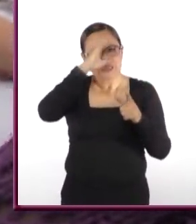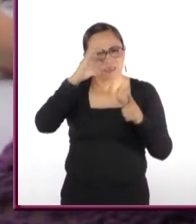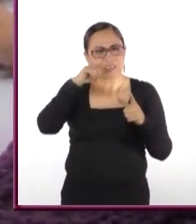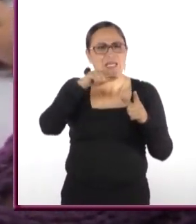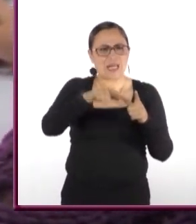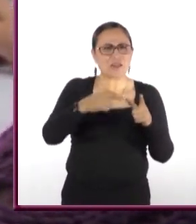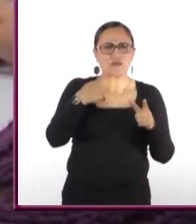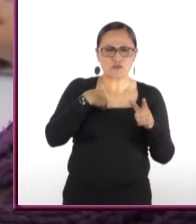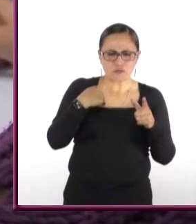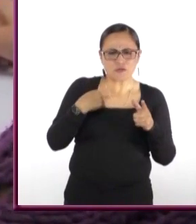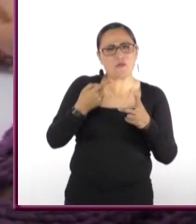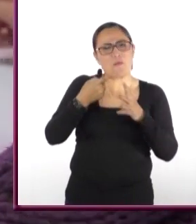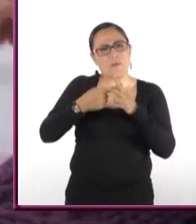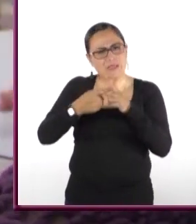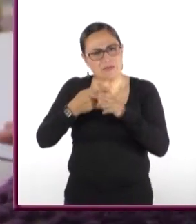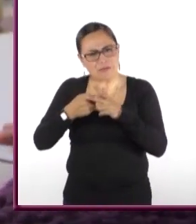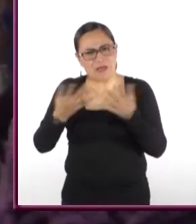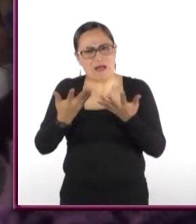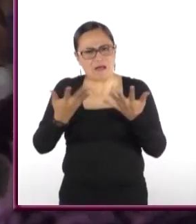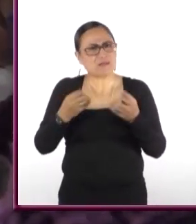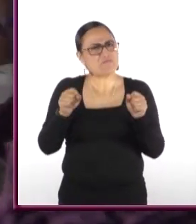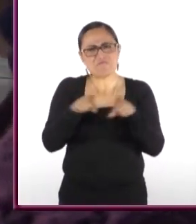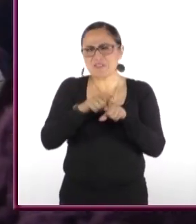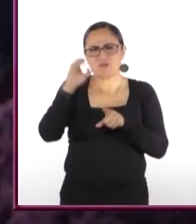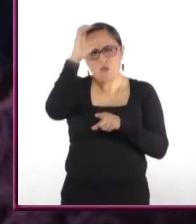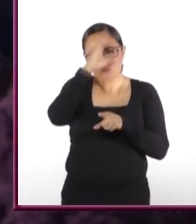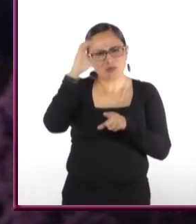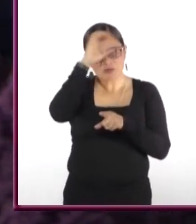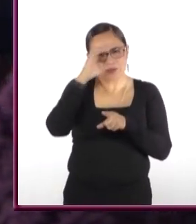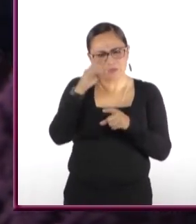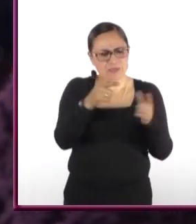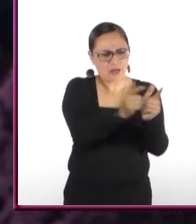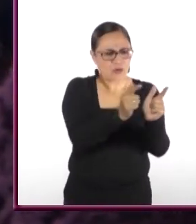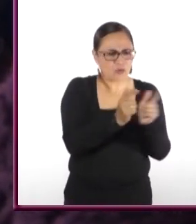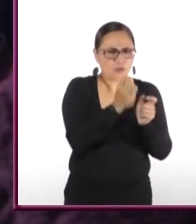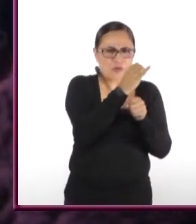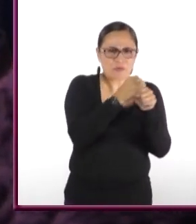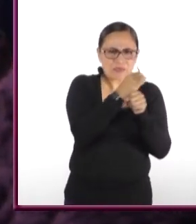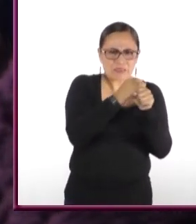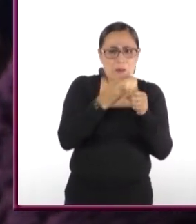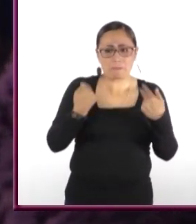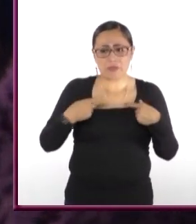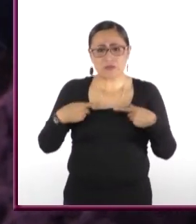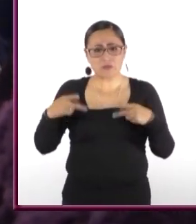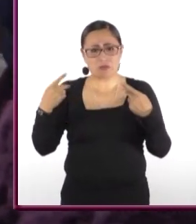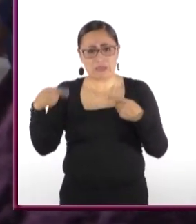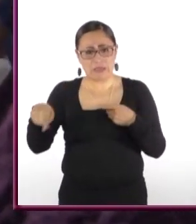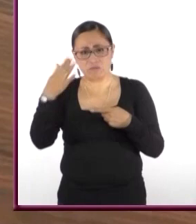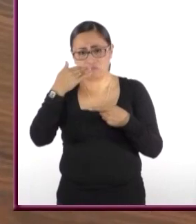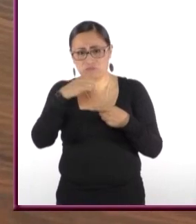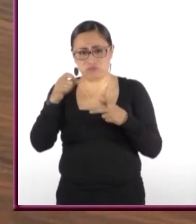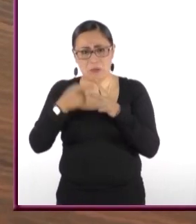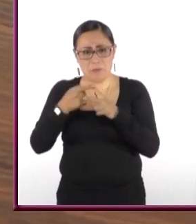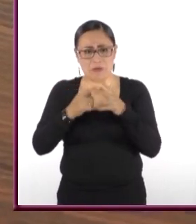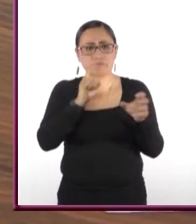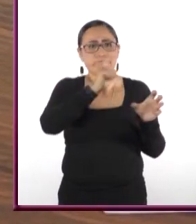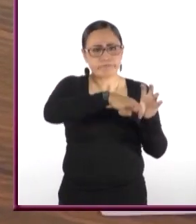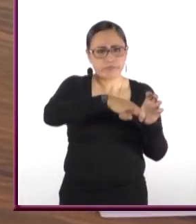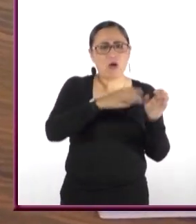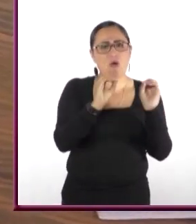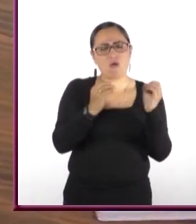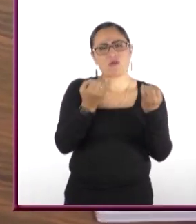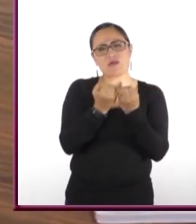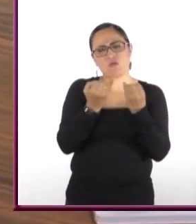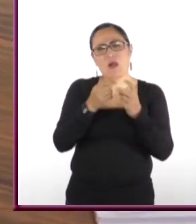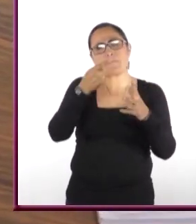que algo es ciencia cuando se escribe en matemáticas. Entonces, cualquier grupo de investigación necesita un matemático. Y luego también se puede dedicar a la matemática